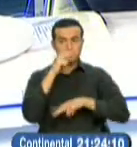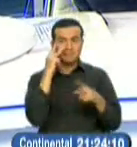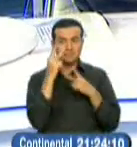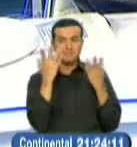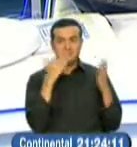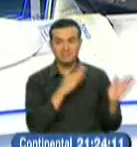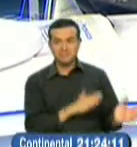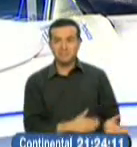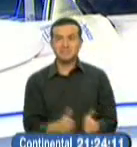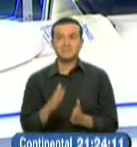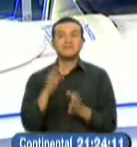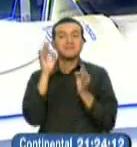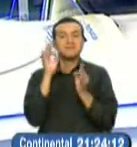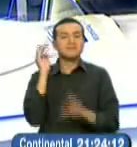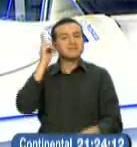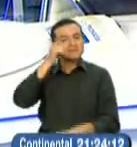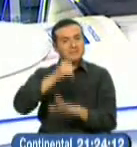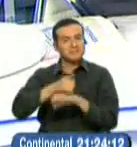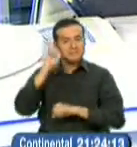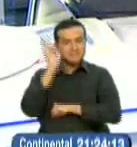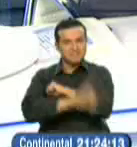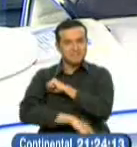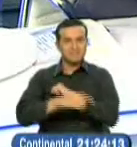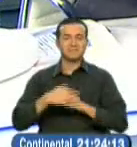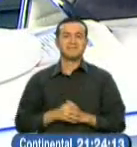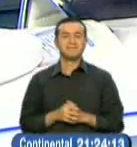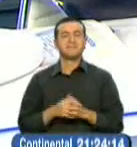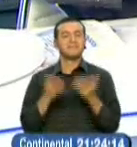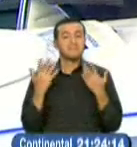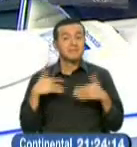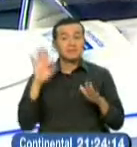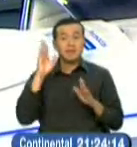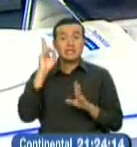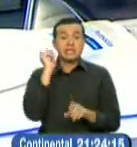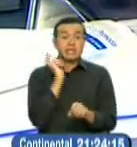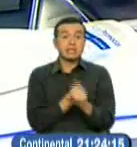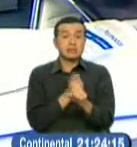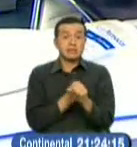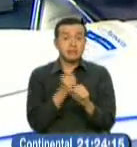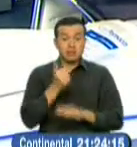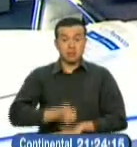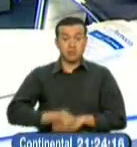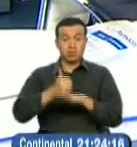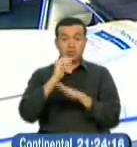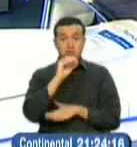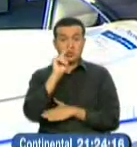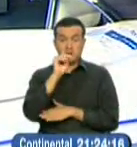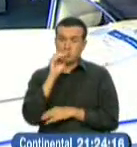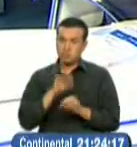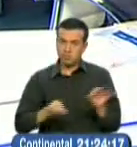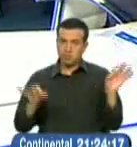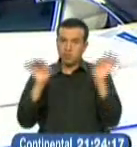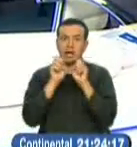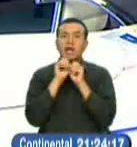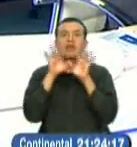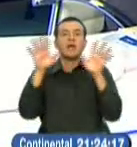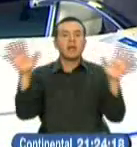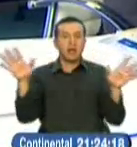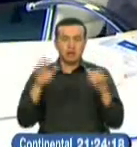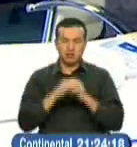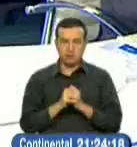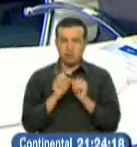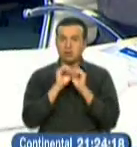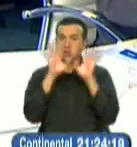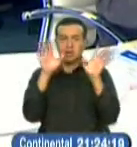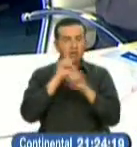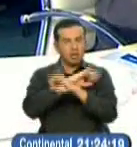en este sentido, de ser el caso, imponga la sanción. Yo creo que más allá del caso puntual, porque como autoridades electorales tenemos que hablar de la generalidad, y en la generalidad